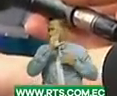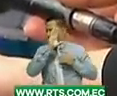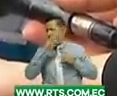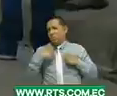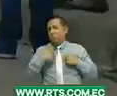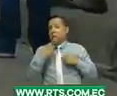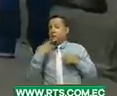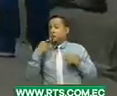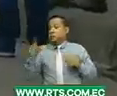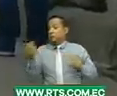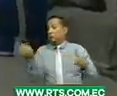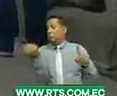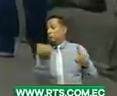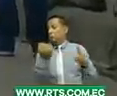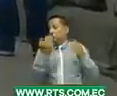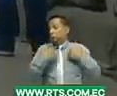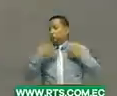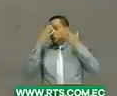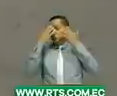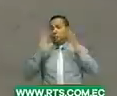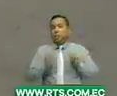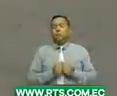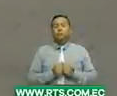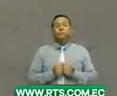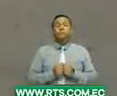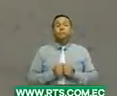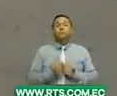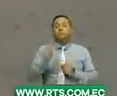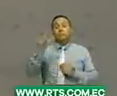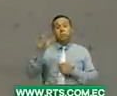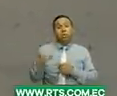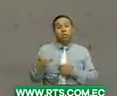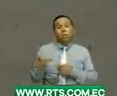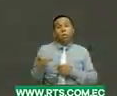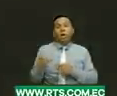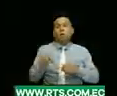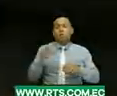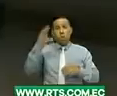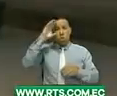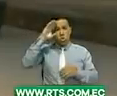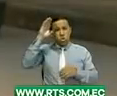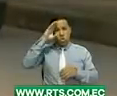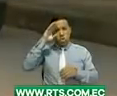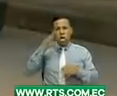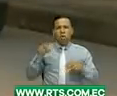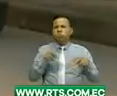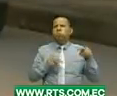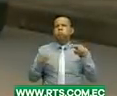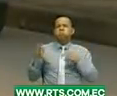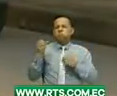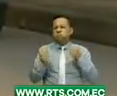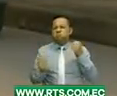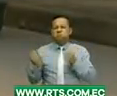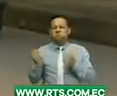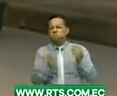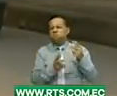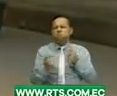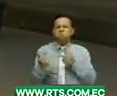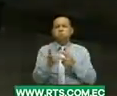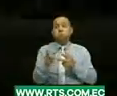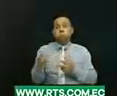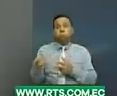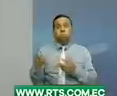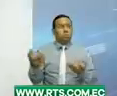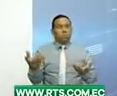conocido. Pero las cosas no terminaban ahí. El sospechoso fue alcanzado por la policía y al verse acorralado trató de quitarse la